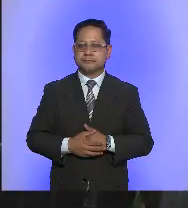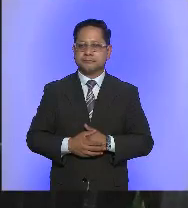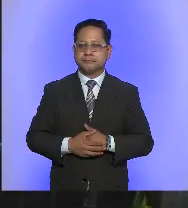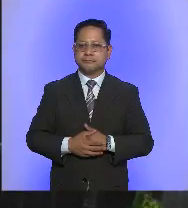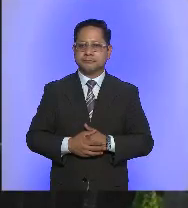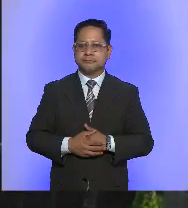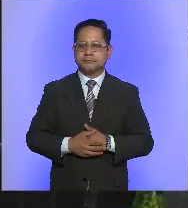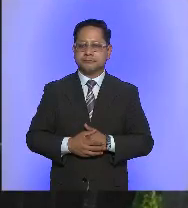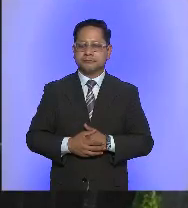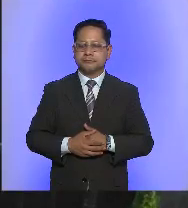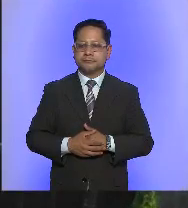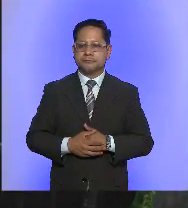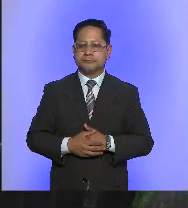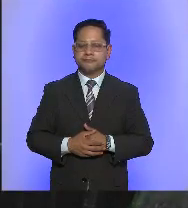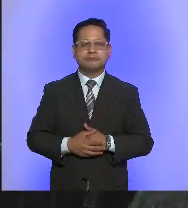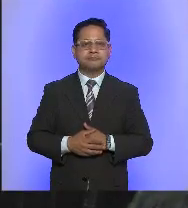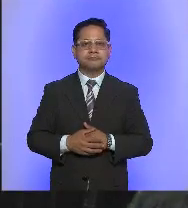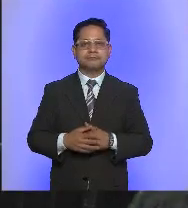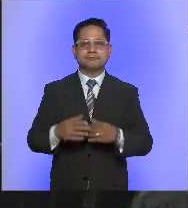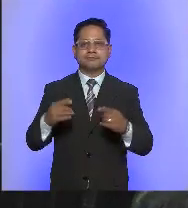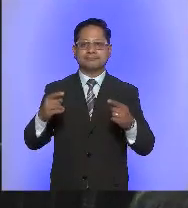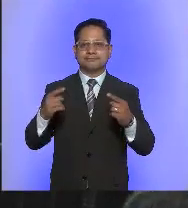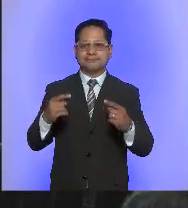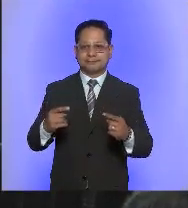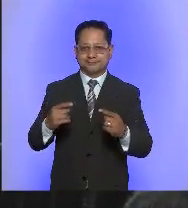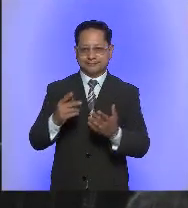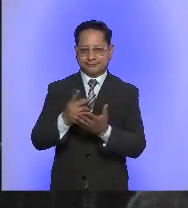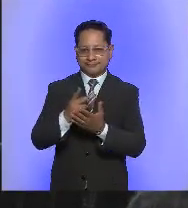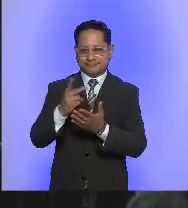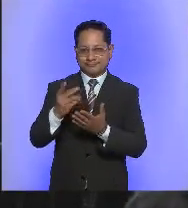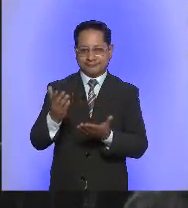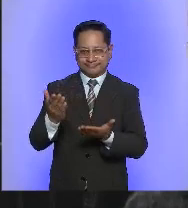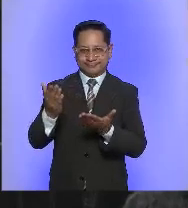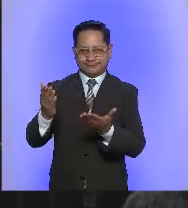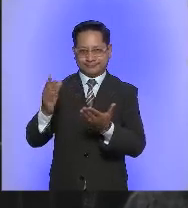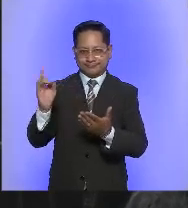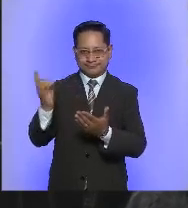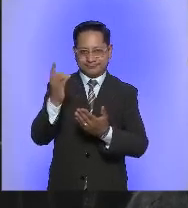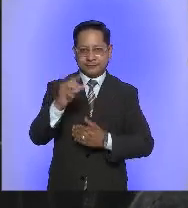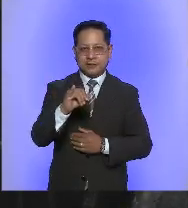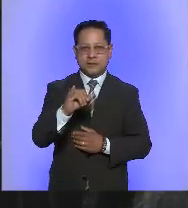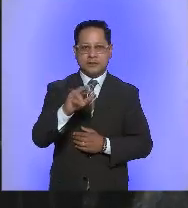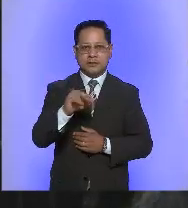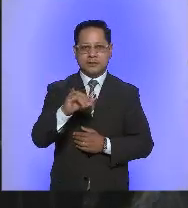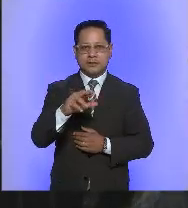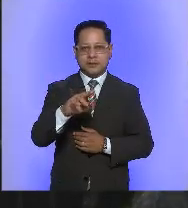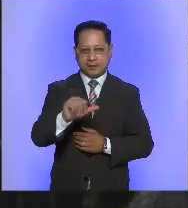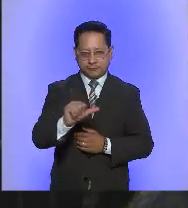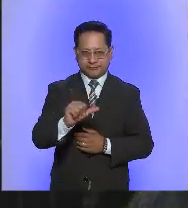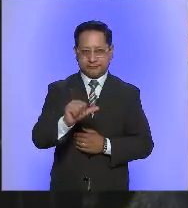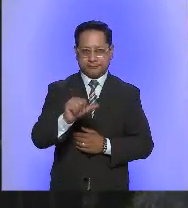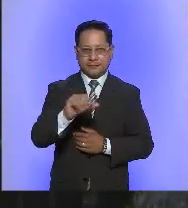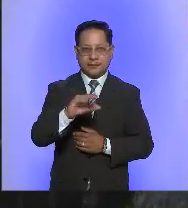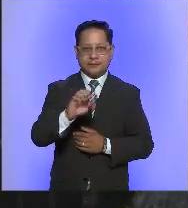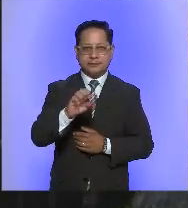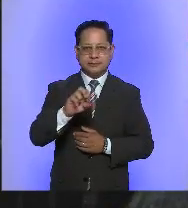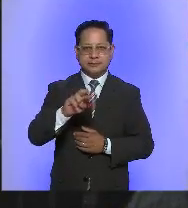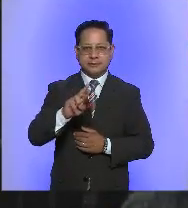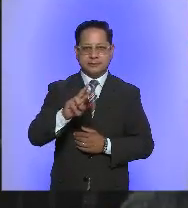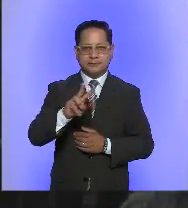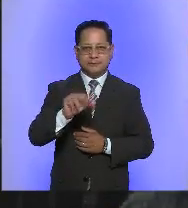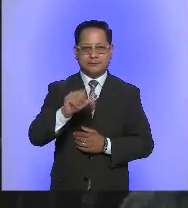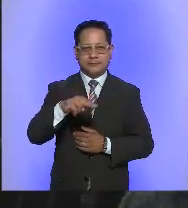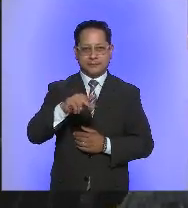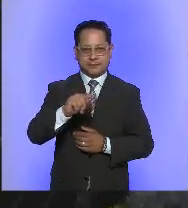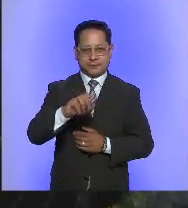Enseguida entrego el reconocimiento a la doctora Irina Graciela Cervantes Bravo, igualmente por su participación en la mesa,